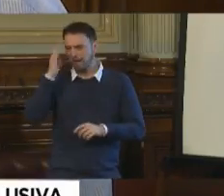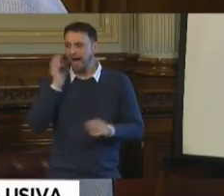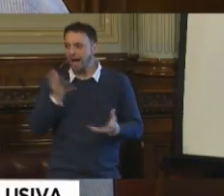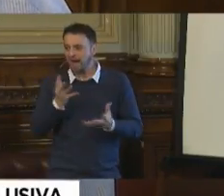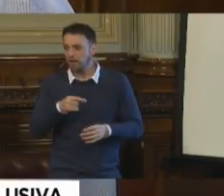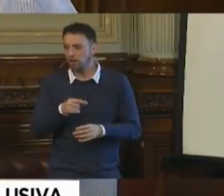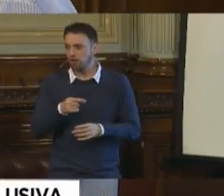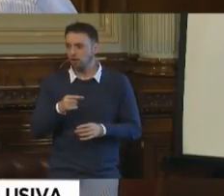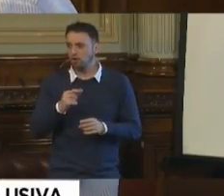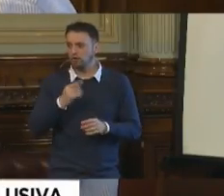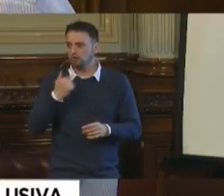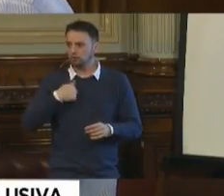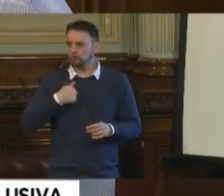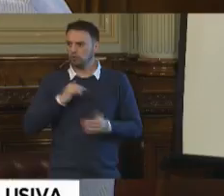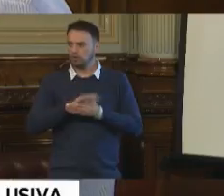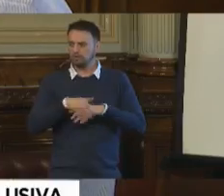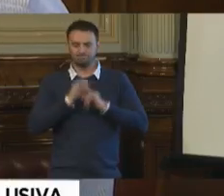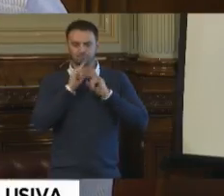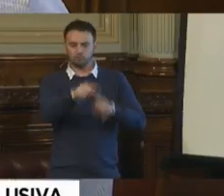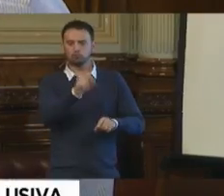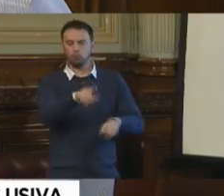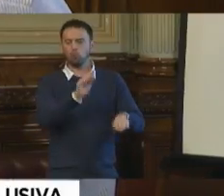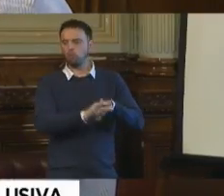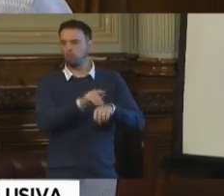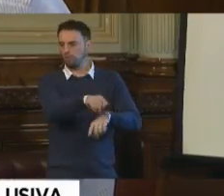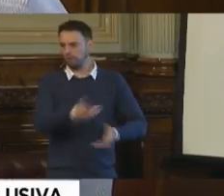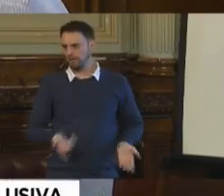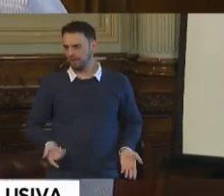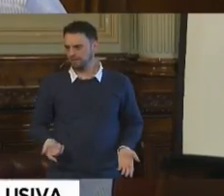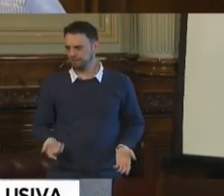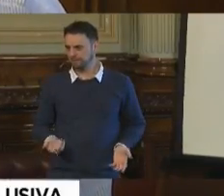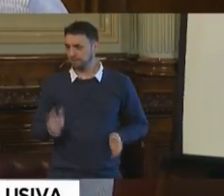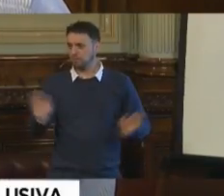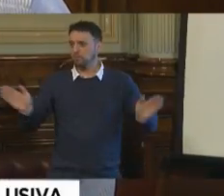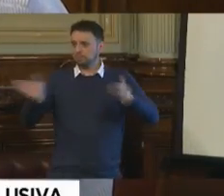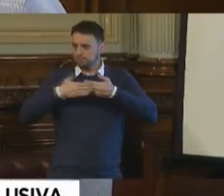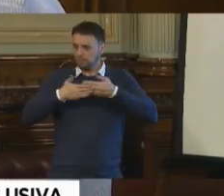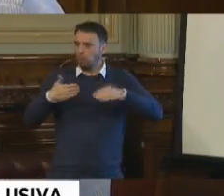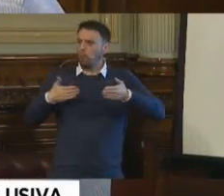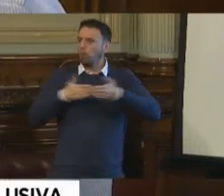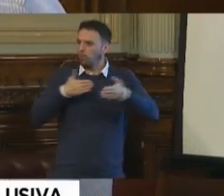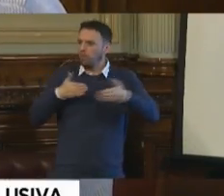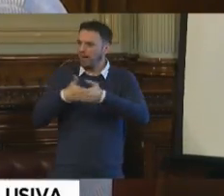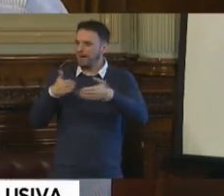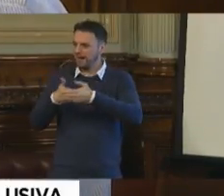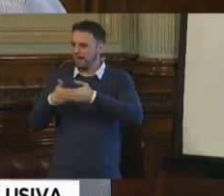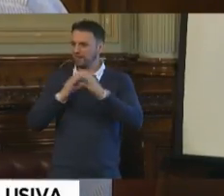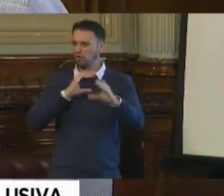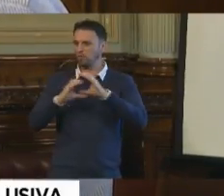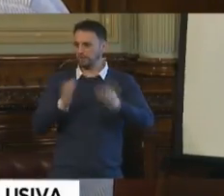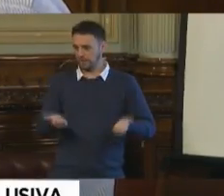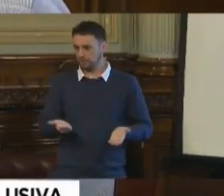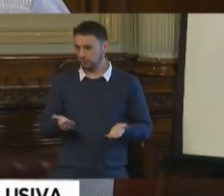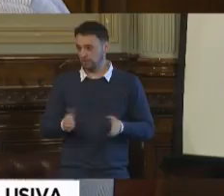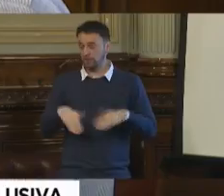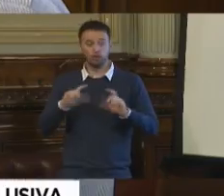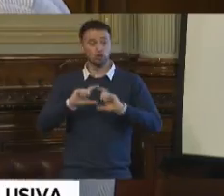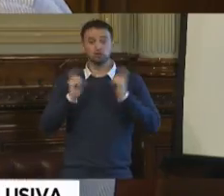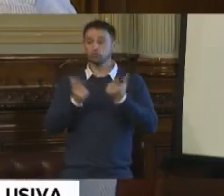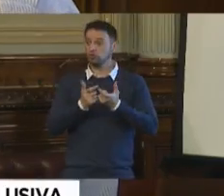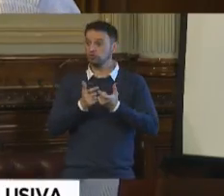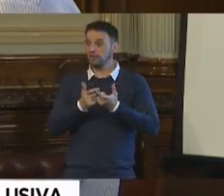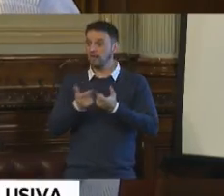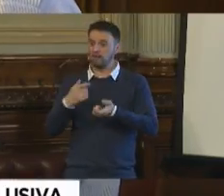de deficiencias como dice la convención con las barreras y está la palabra con las barreras que la actitud de los demás o el entorno